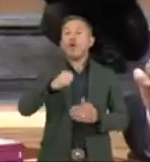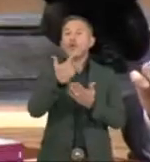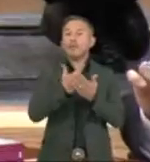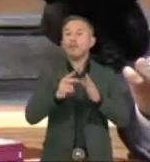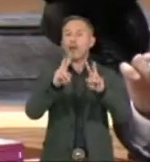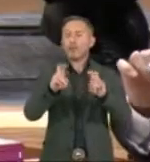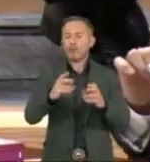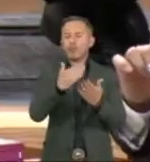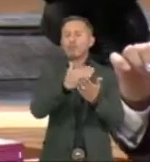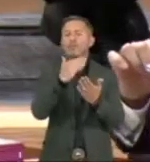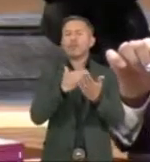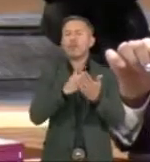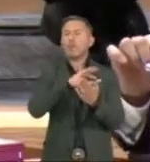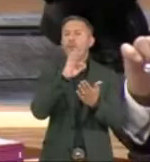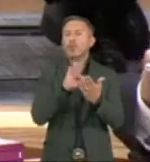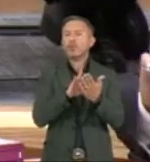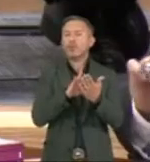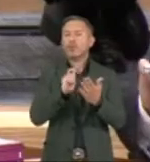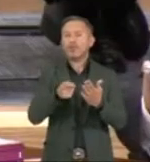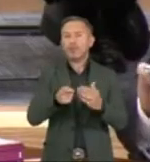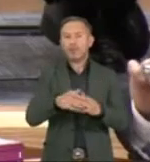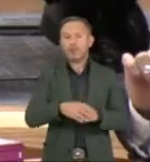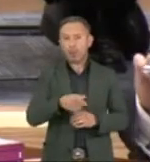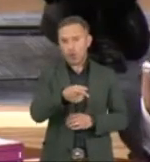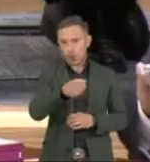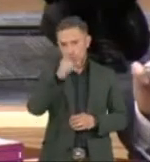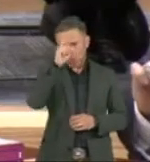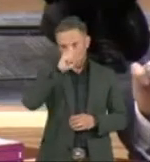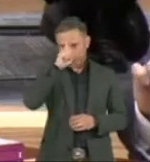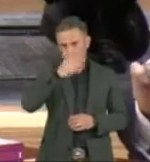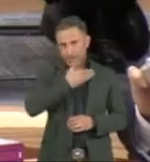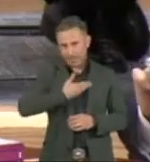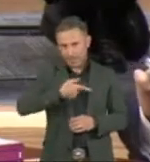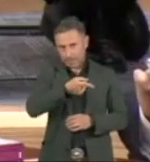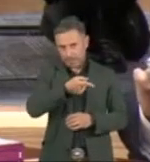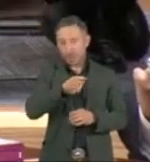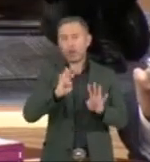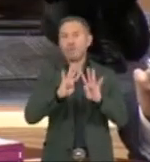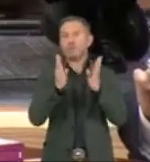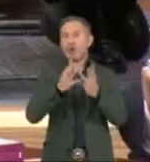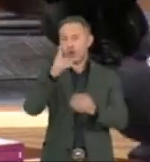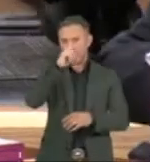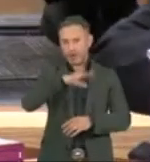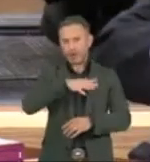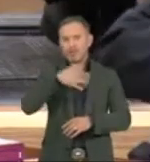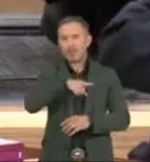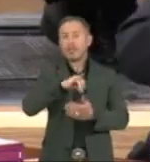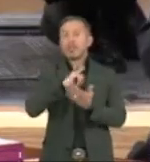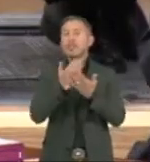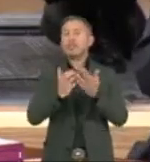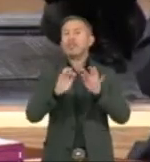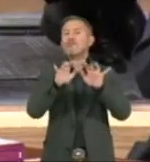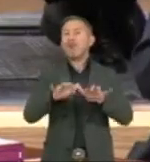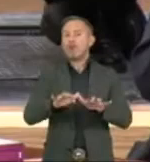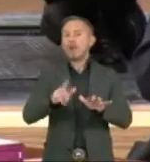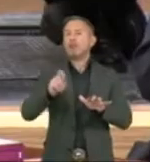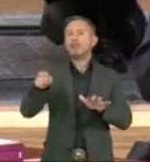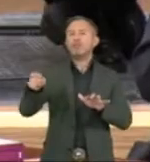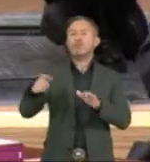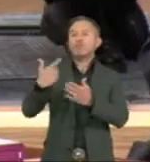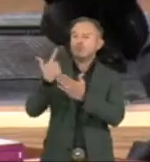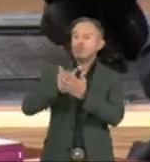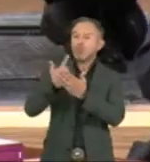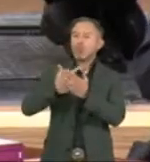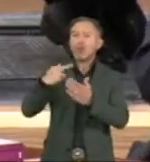relativo al informe del consejero presidente del consejo general sobre el resultado del conteo rápido para la